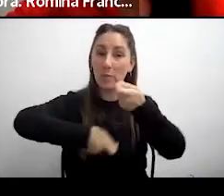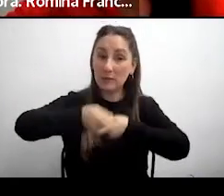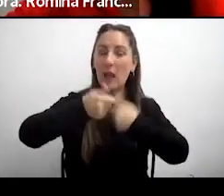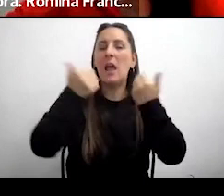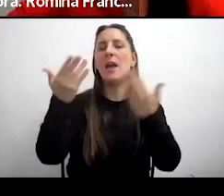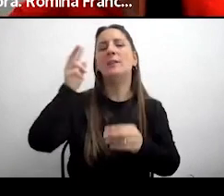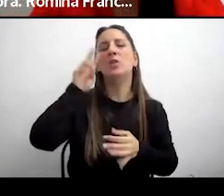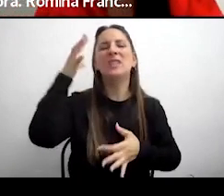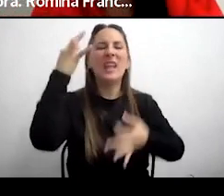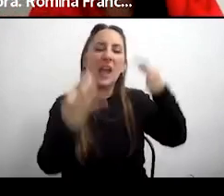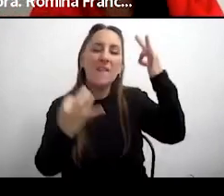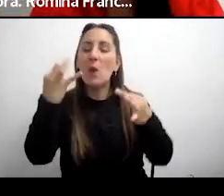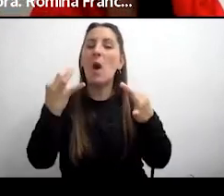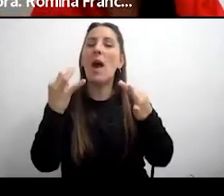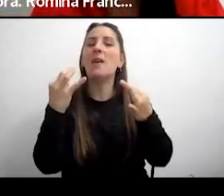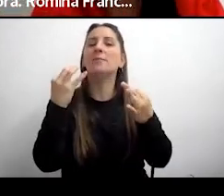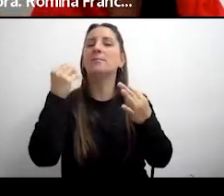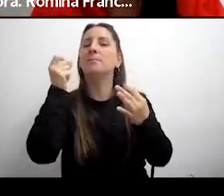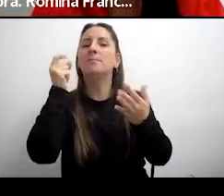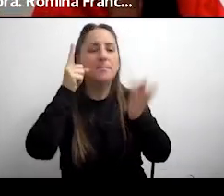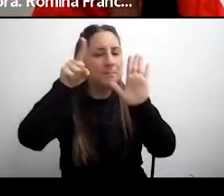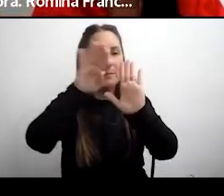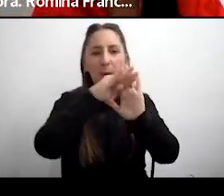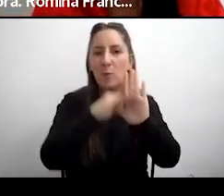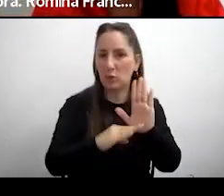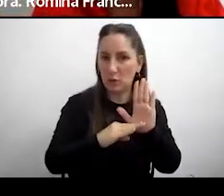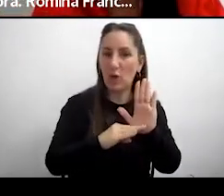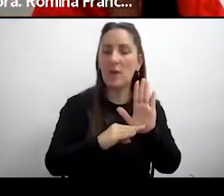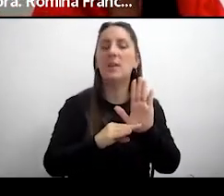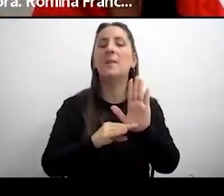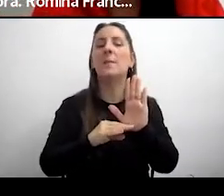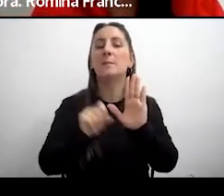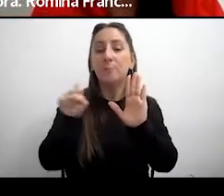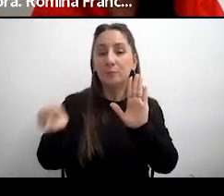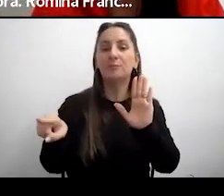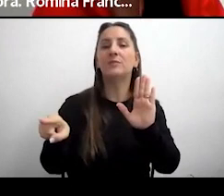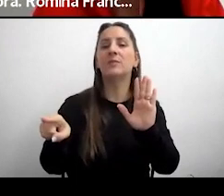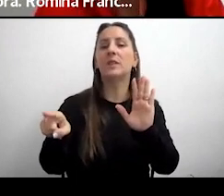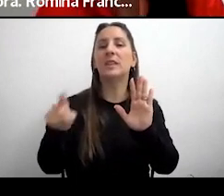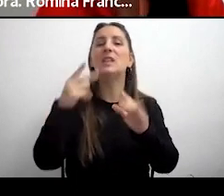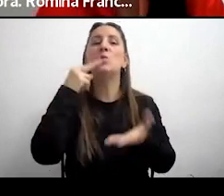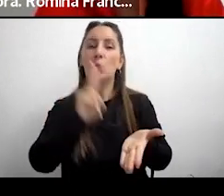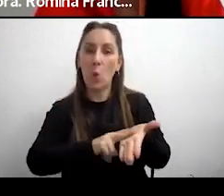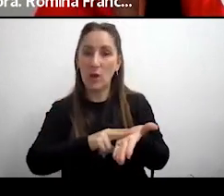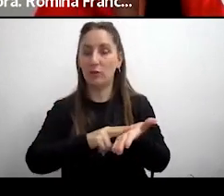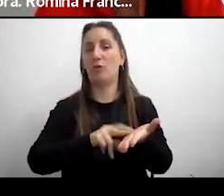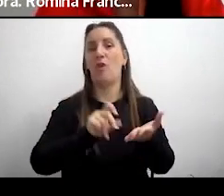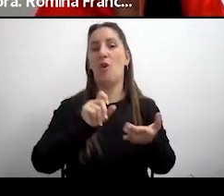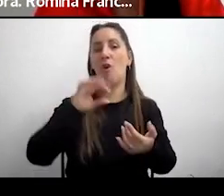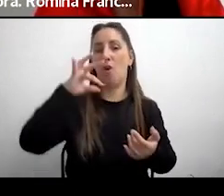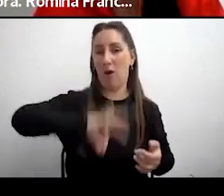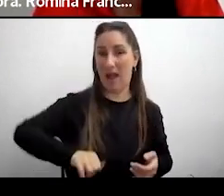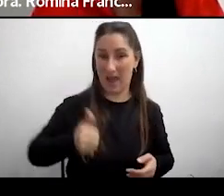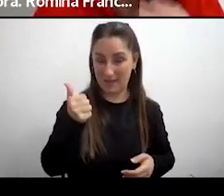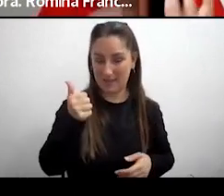las disposiciones que sobre el particular reglan la aplicación del impuesto a las ganancias. O sea